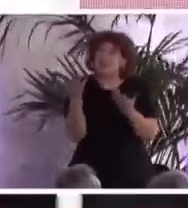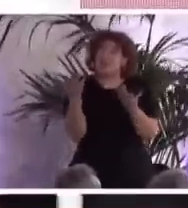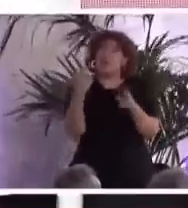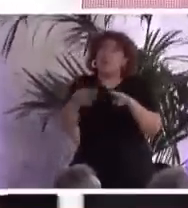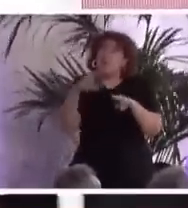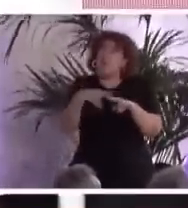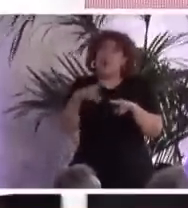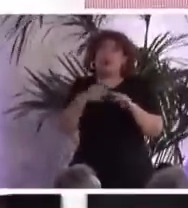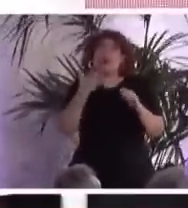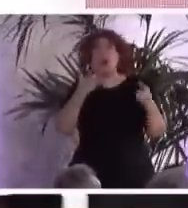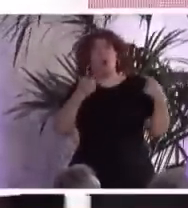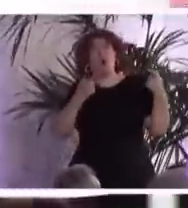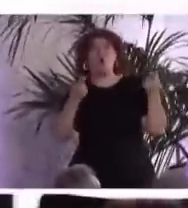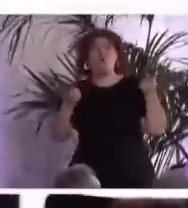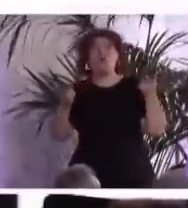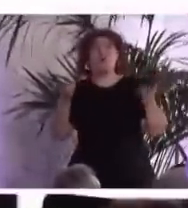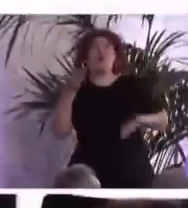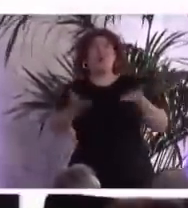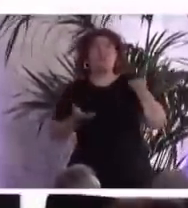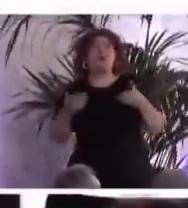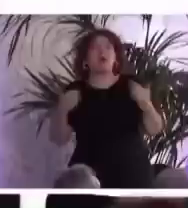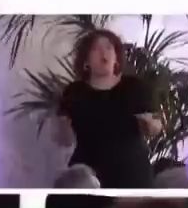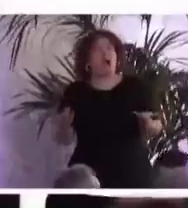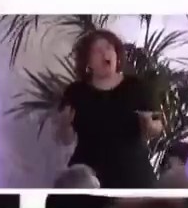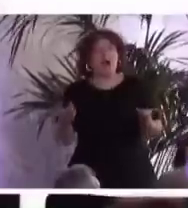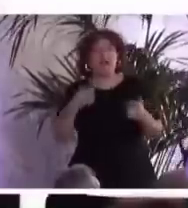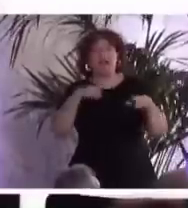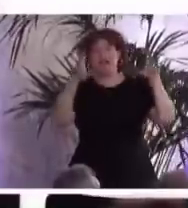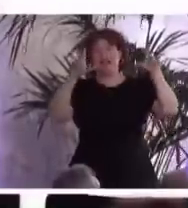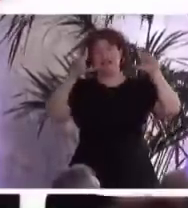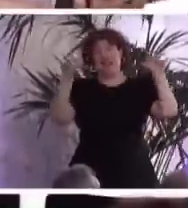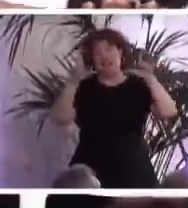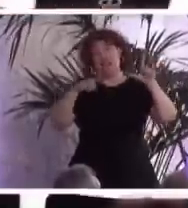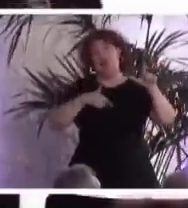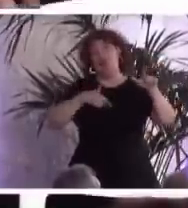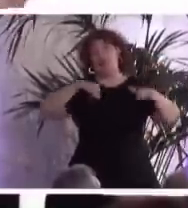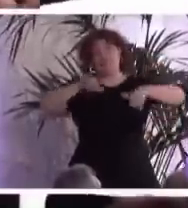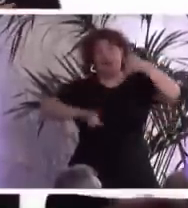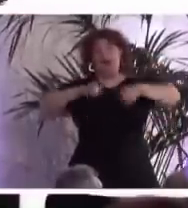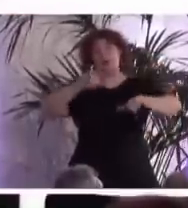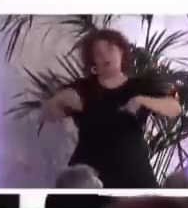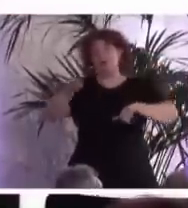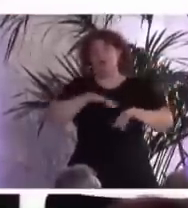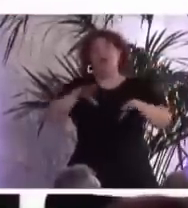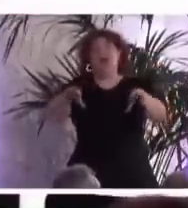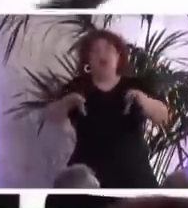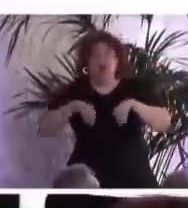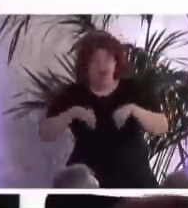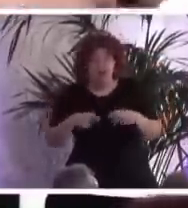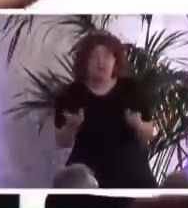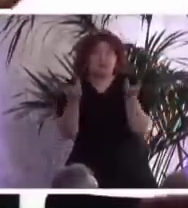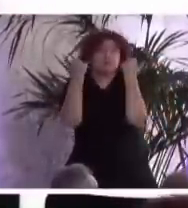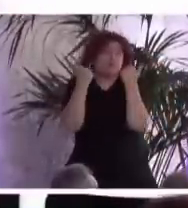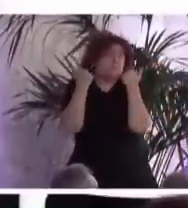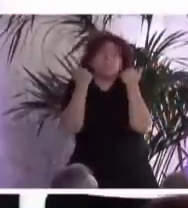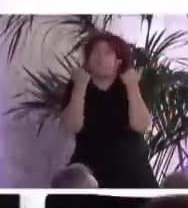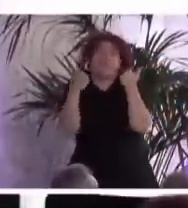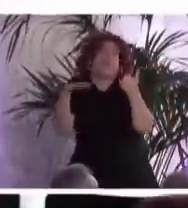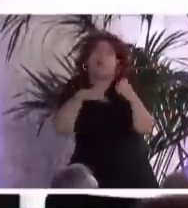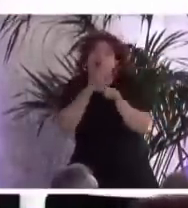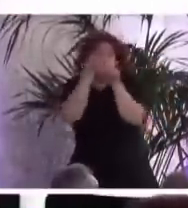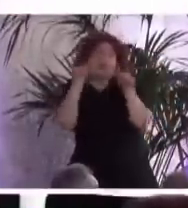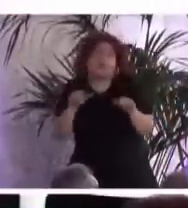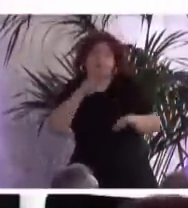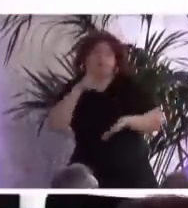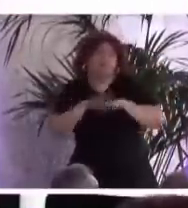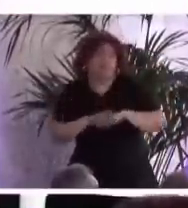la política es un mercado de demanda y que se la televisión manipula pues ASUME que la gente está manipulada y que tú no te puedes salir de esos